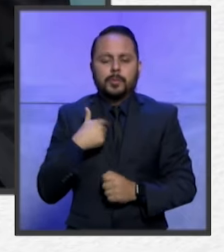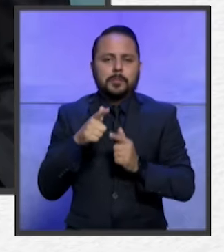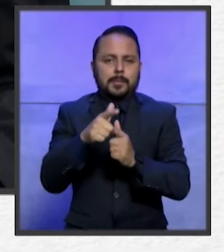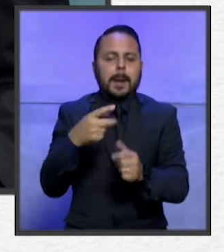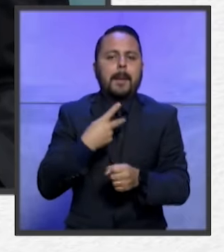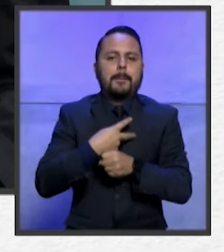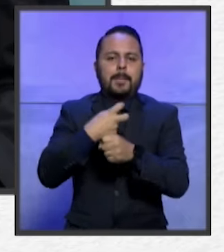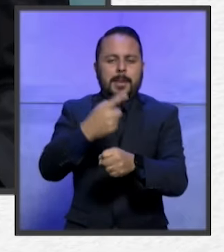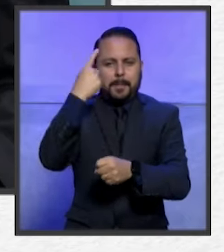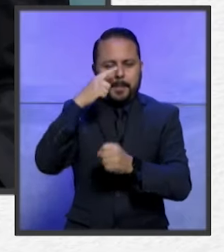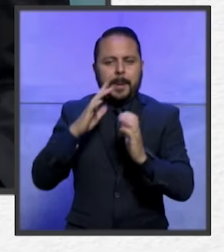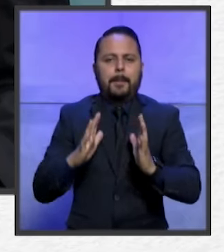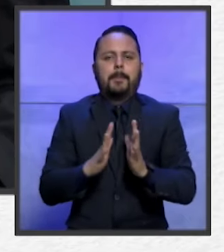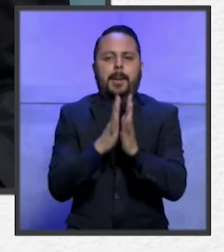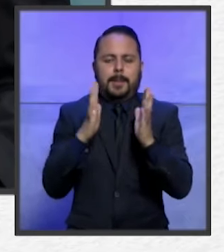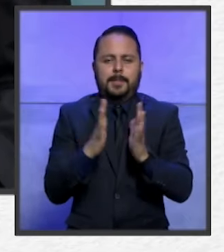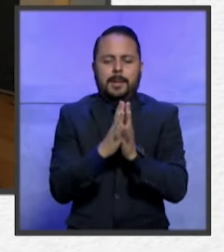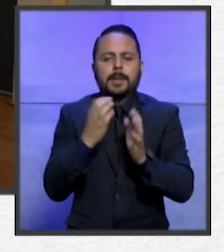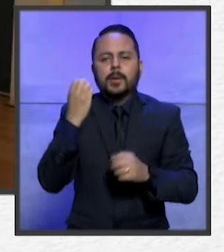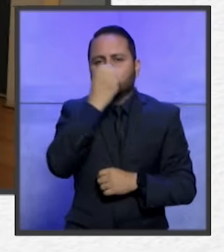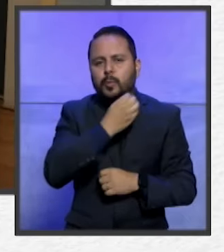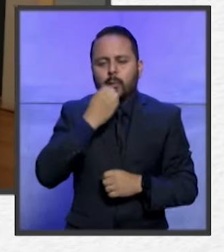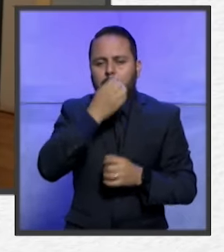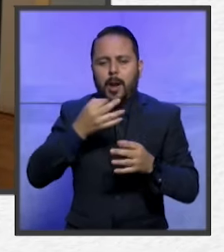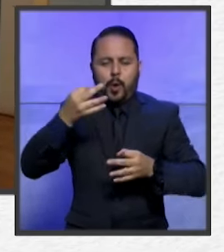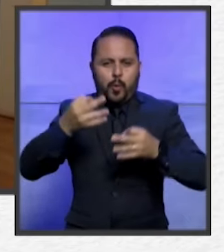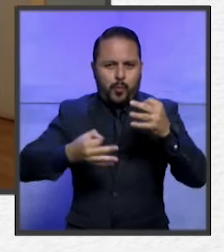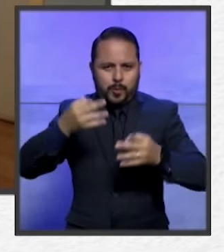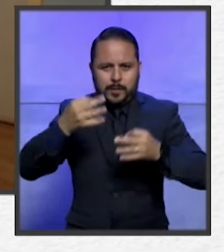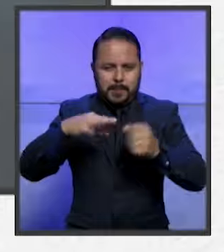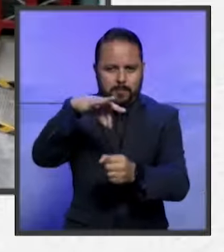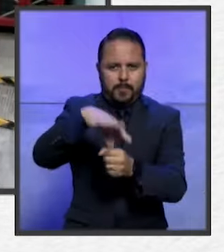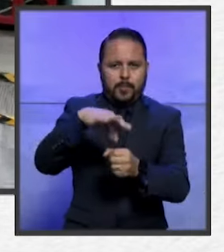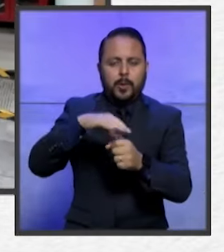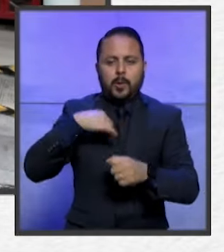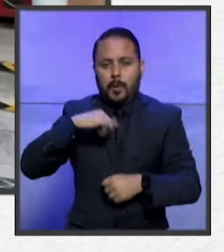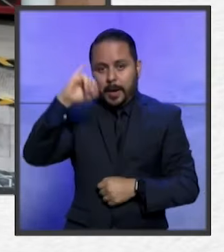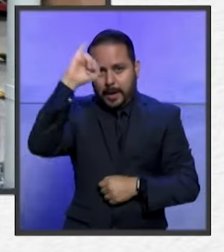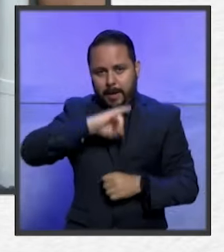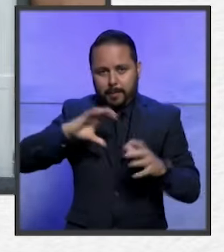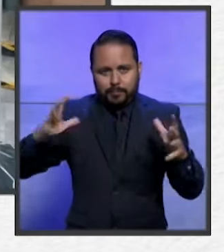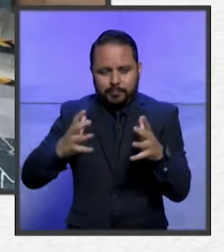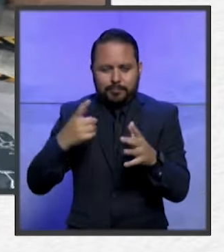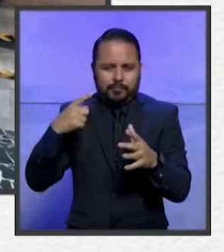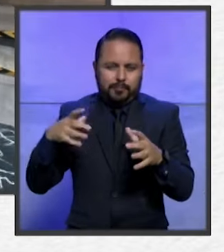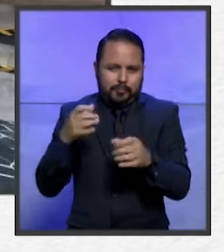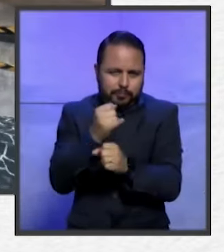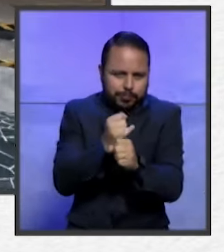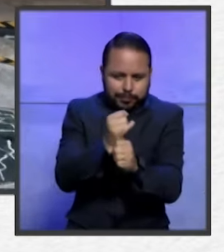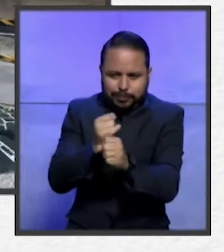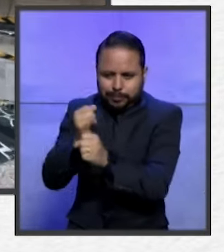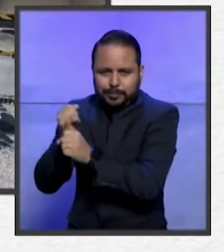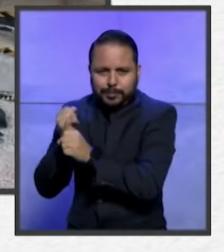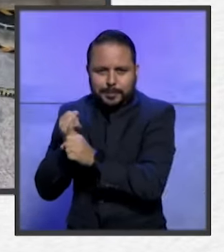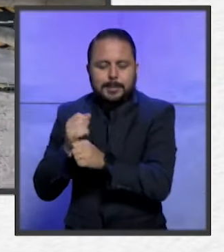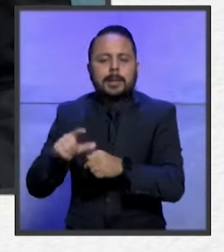recibo una invitación para participar en la escuela judicial electoral como jefe de la unidad de